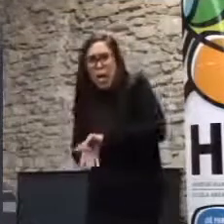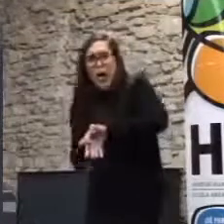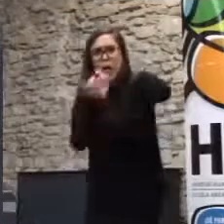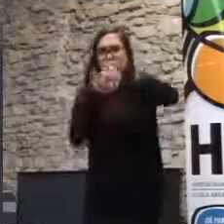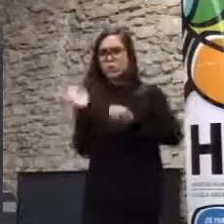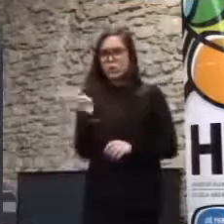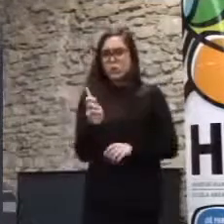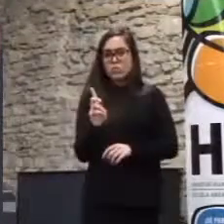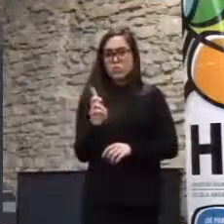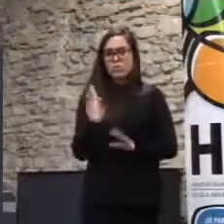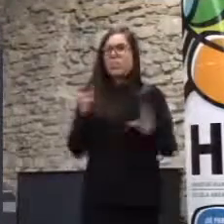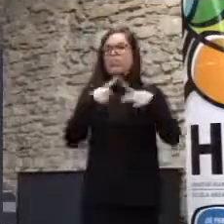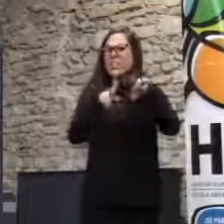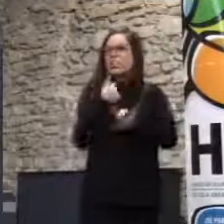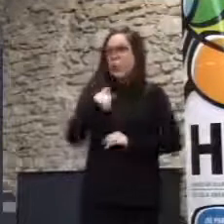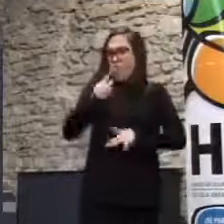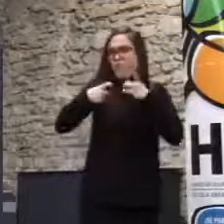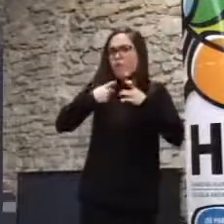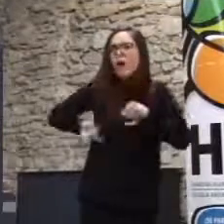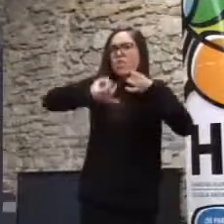tú puedas informar, puedas